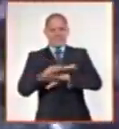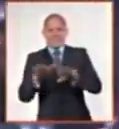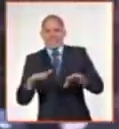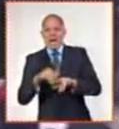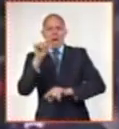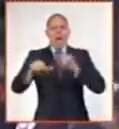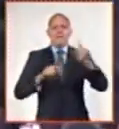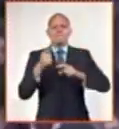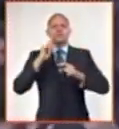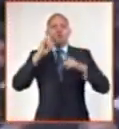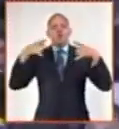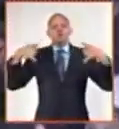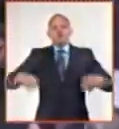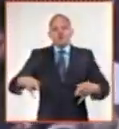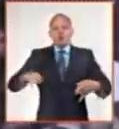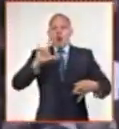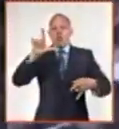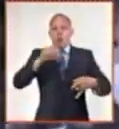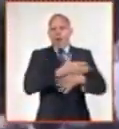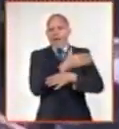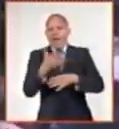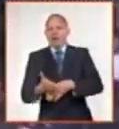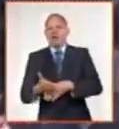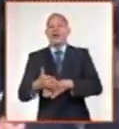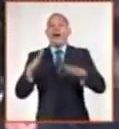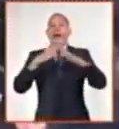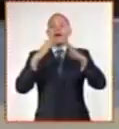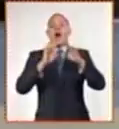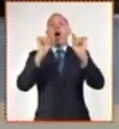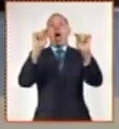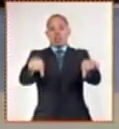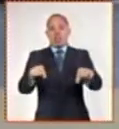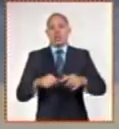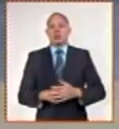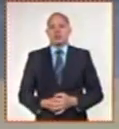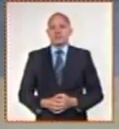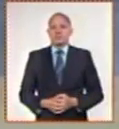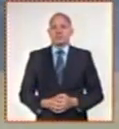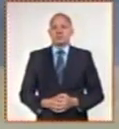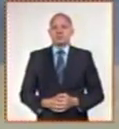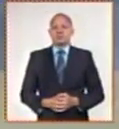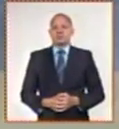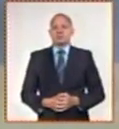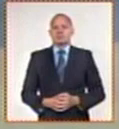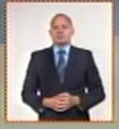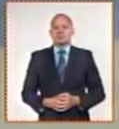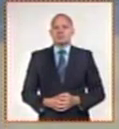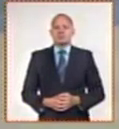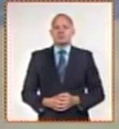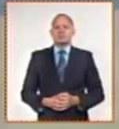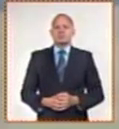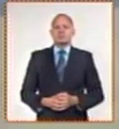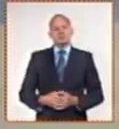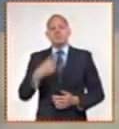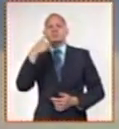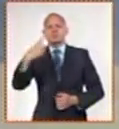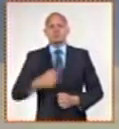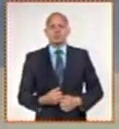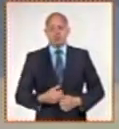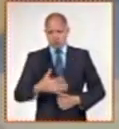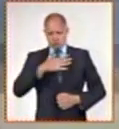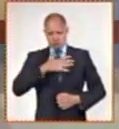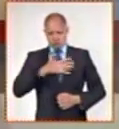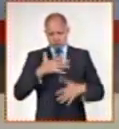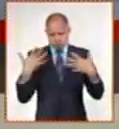vigilia desde el pasado lunes frente al domicilio de Fernández de Kirchner. ¿Quién habla? Ha sufrido el